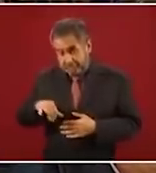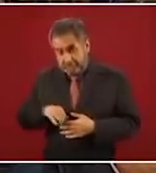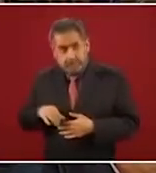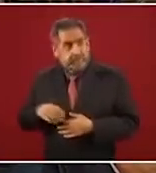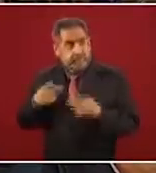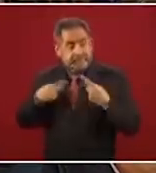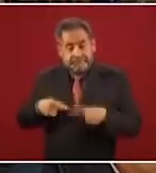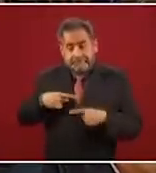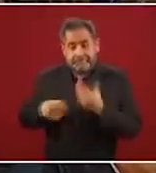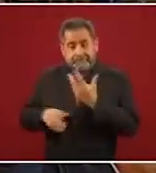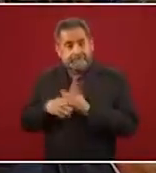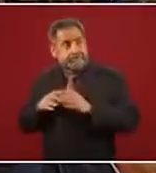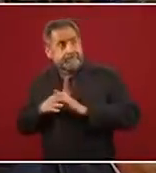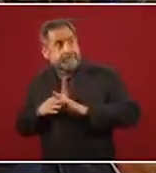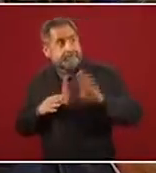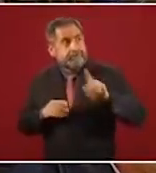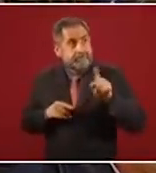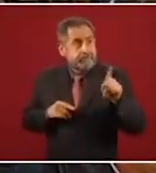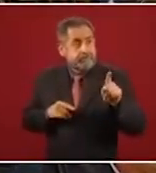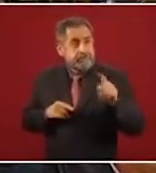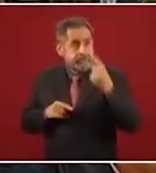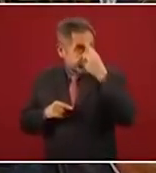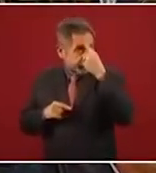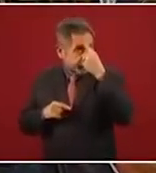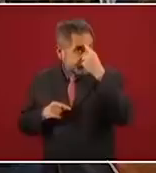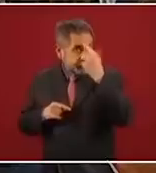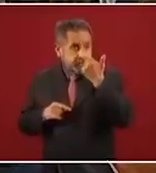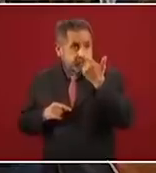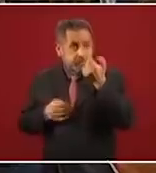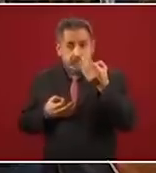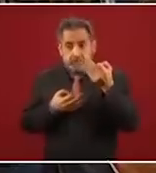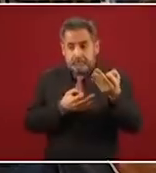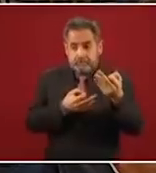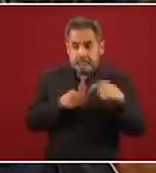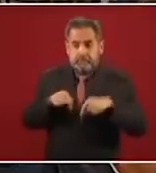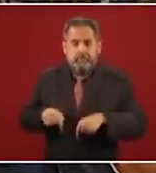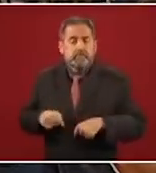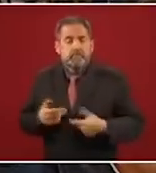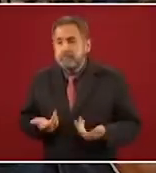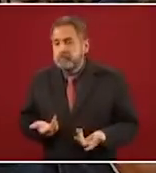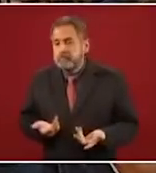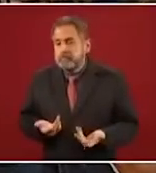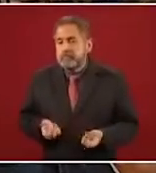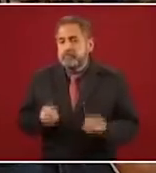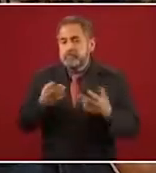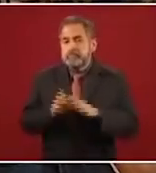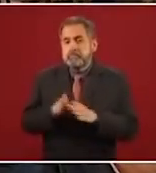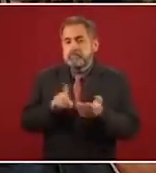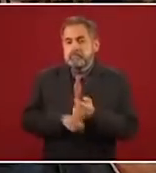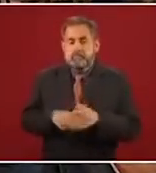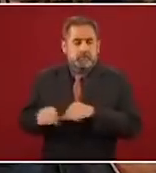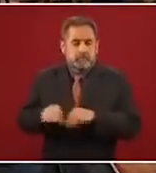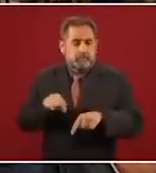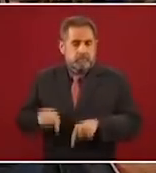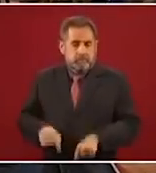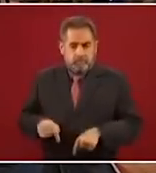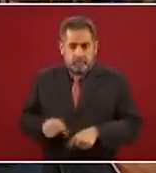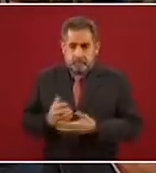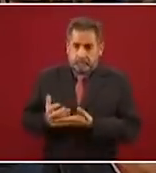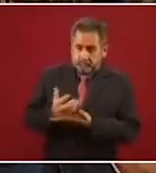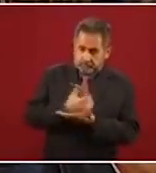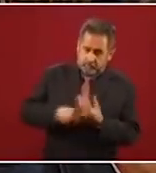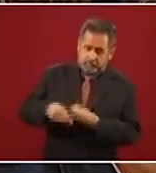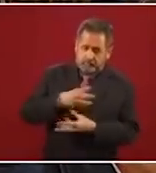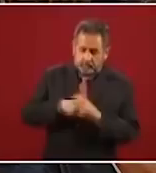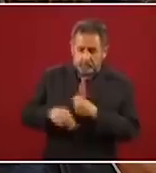migrantes obedecen a ese tipo de llamado que usted hace, se van a quedar trabajando aquí y van a generar